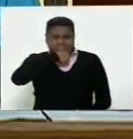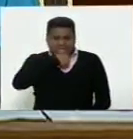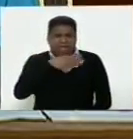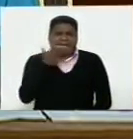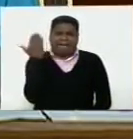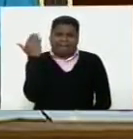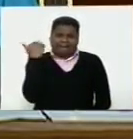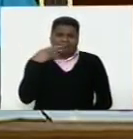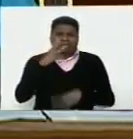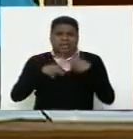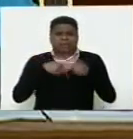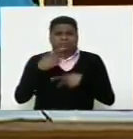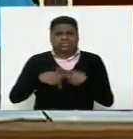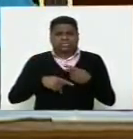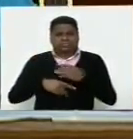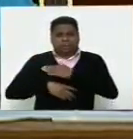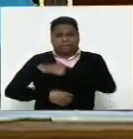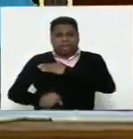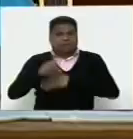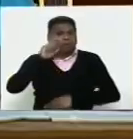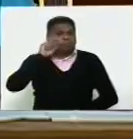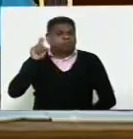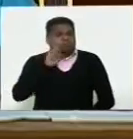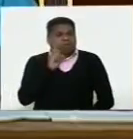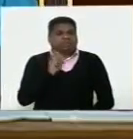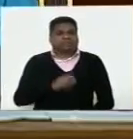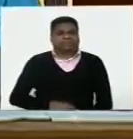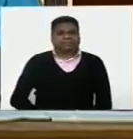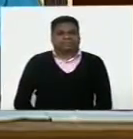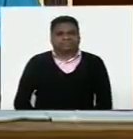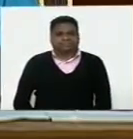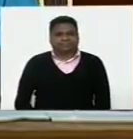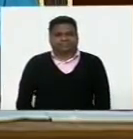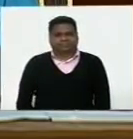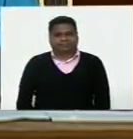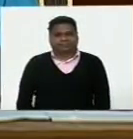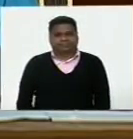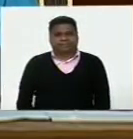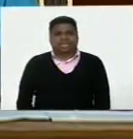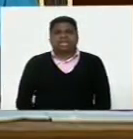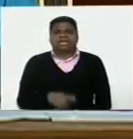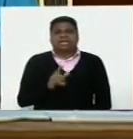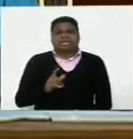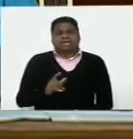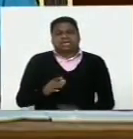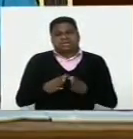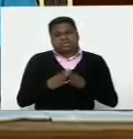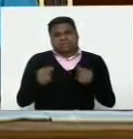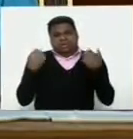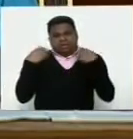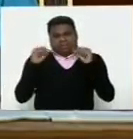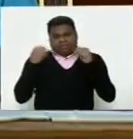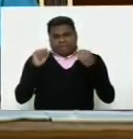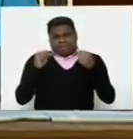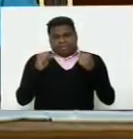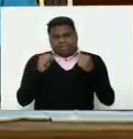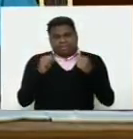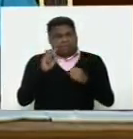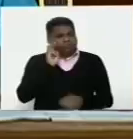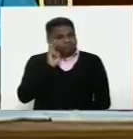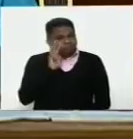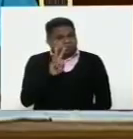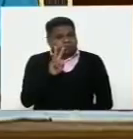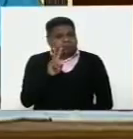proceso de gestación, trabajo de parto, parto, nacimiento y posparto. Las prácticas de la medicina tradicional indígena serán de